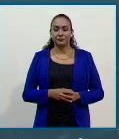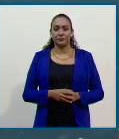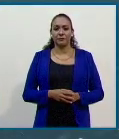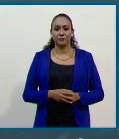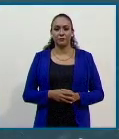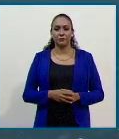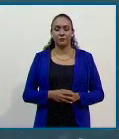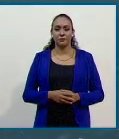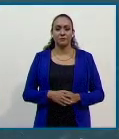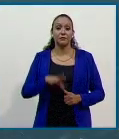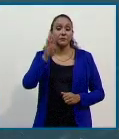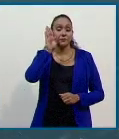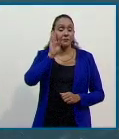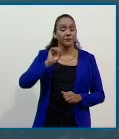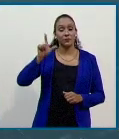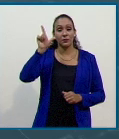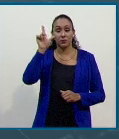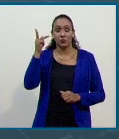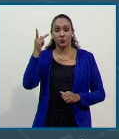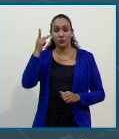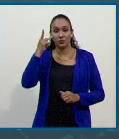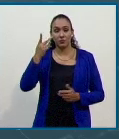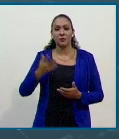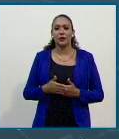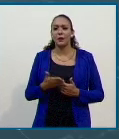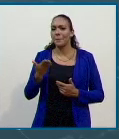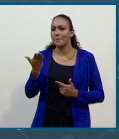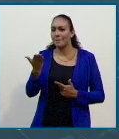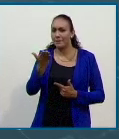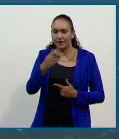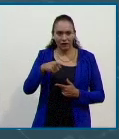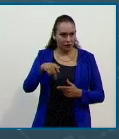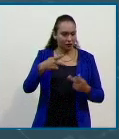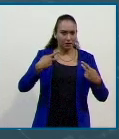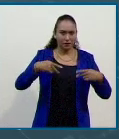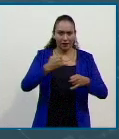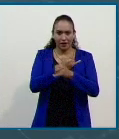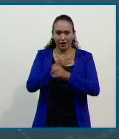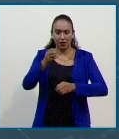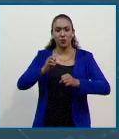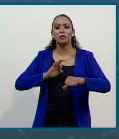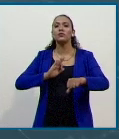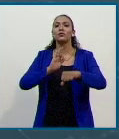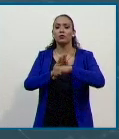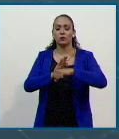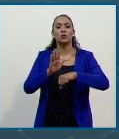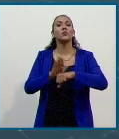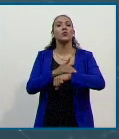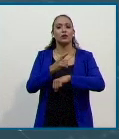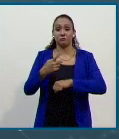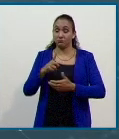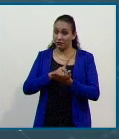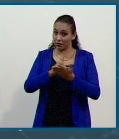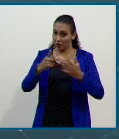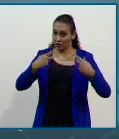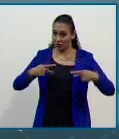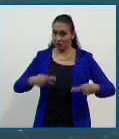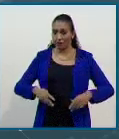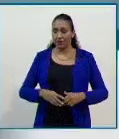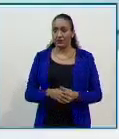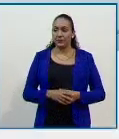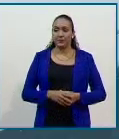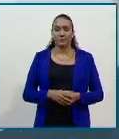La ministra presidenta Norma Lucía Piña llamó a preservar la independencia judicial por ser un derecho de la población.